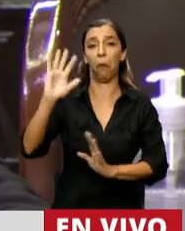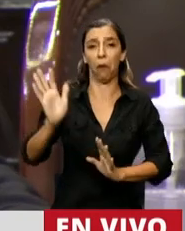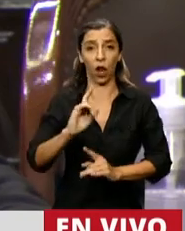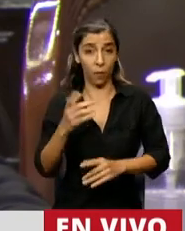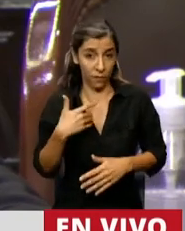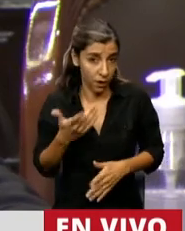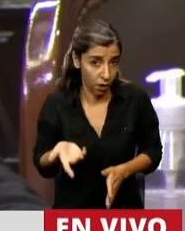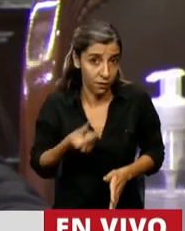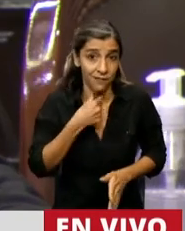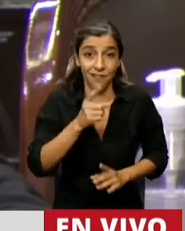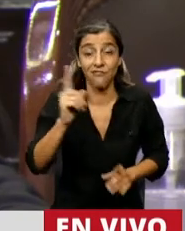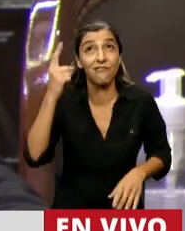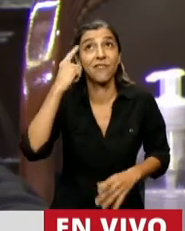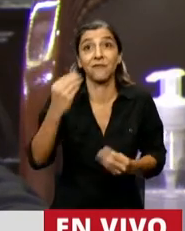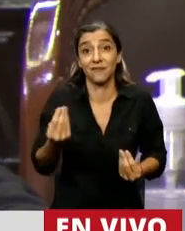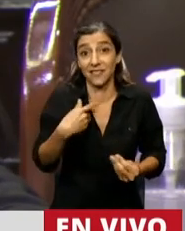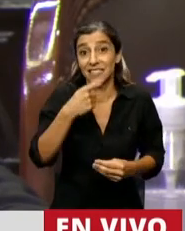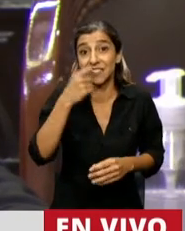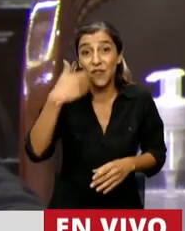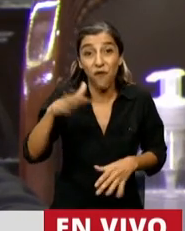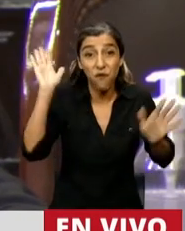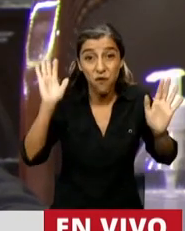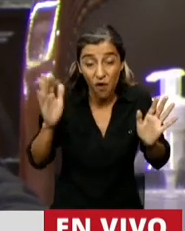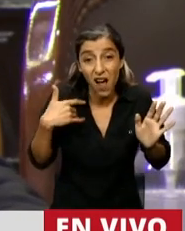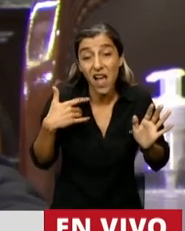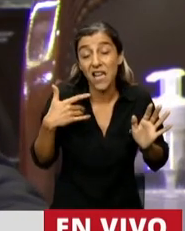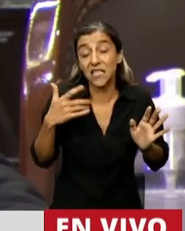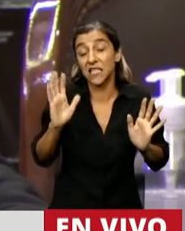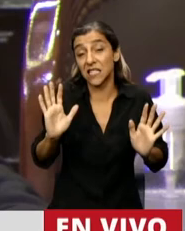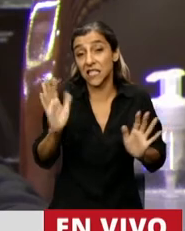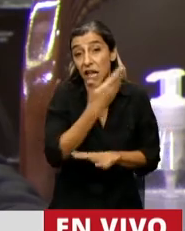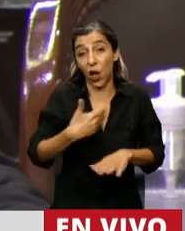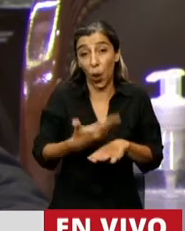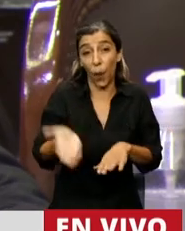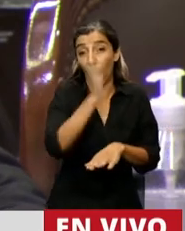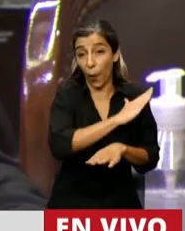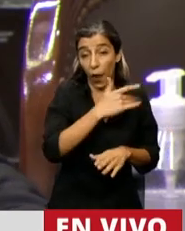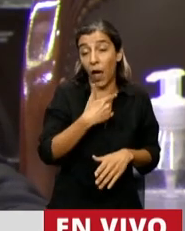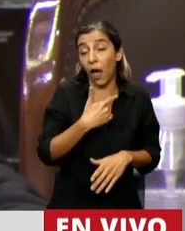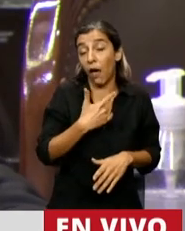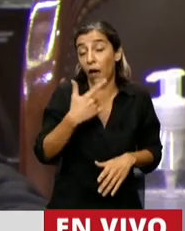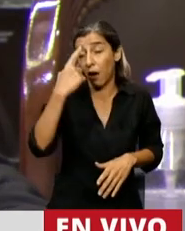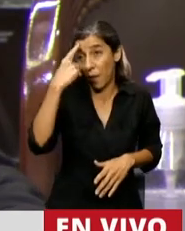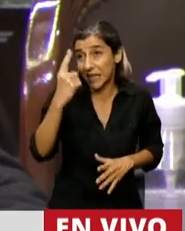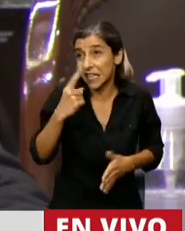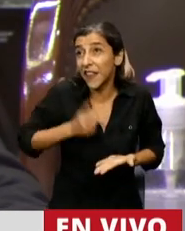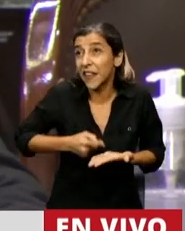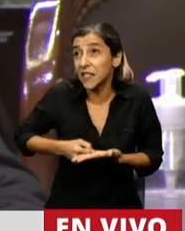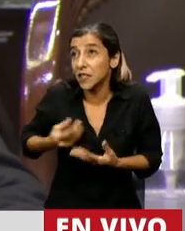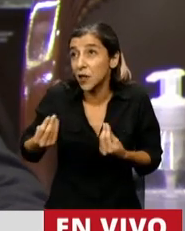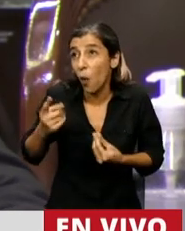imaginar qué medidas para el sistema previsional hubiera tomado el gobierno anterior. No quisiera ni